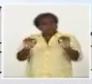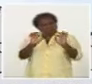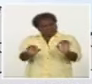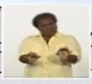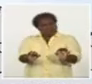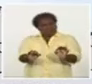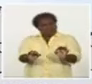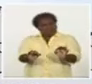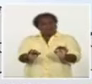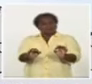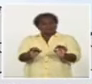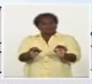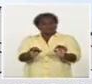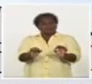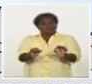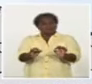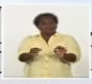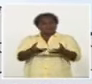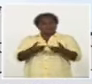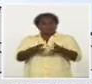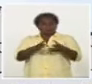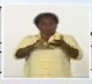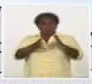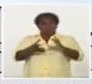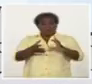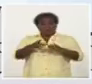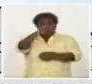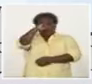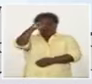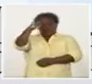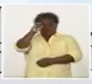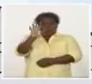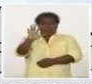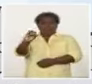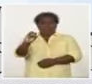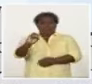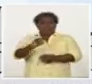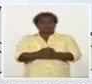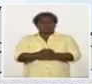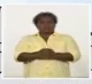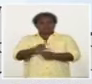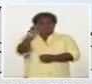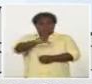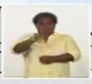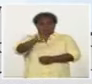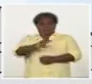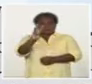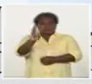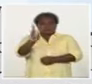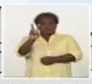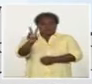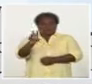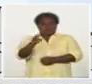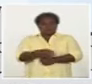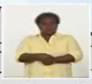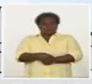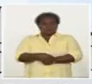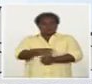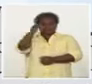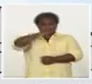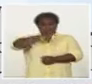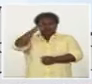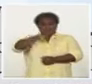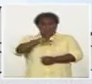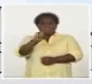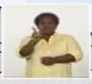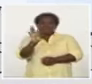formas complejo. Santi Espíritu con 50 en el día de hoy, Camagüey 32, Ciego de Ávila